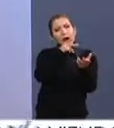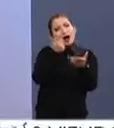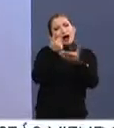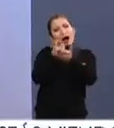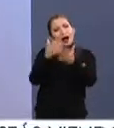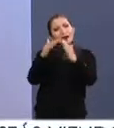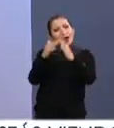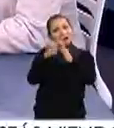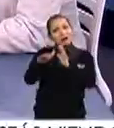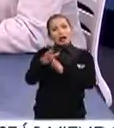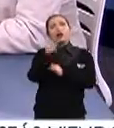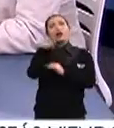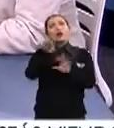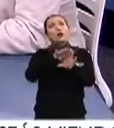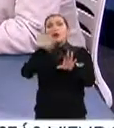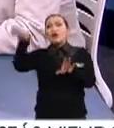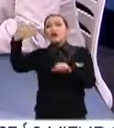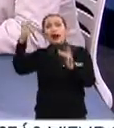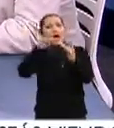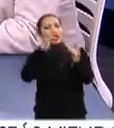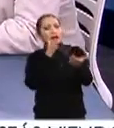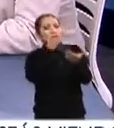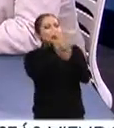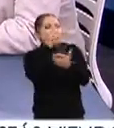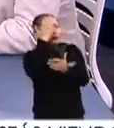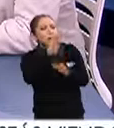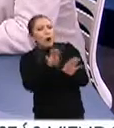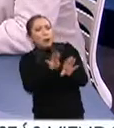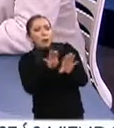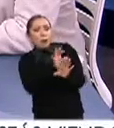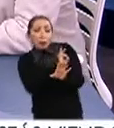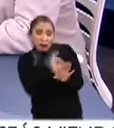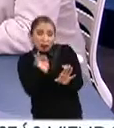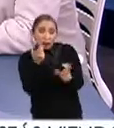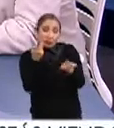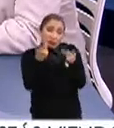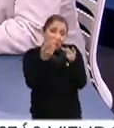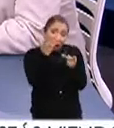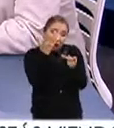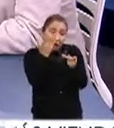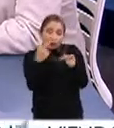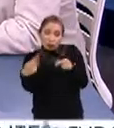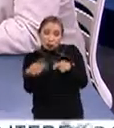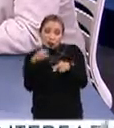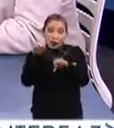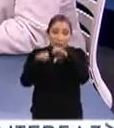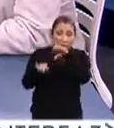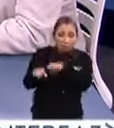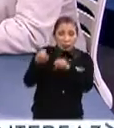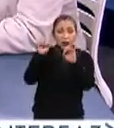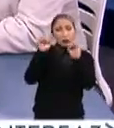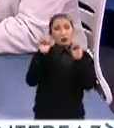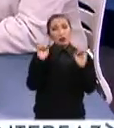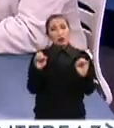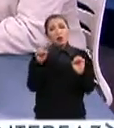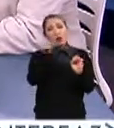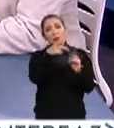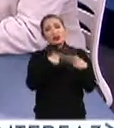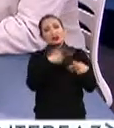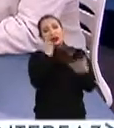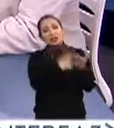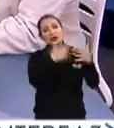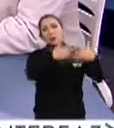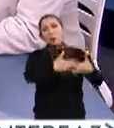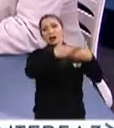también contactarlos e involucrarse para saber cómo poder pues preparar a sus empleados, a su gente